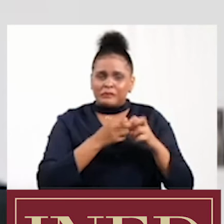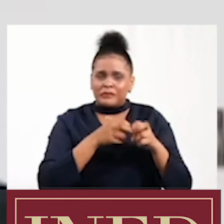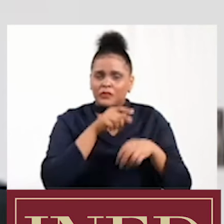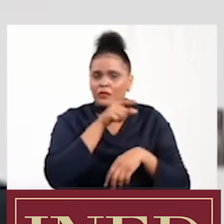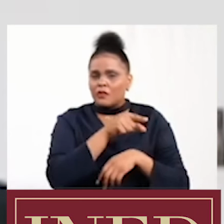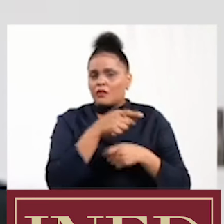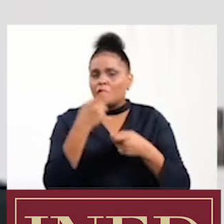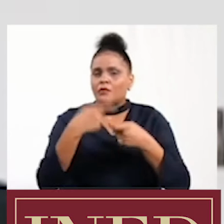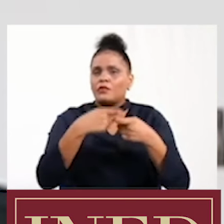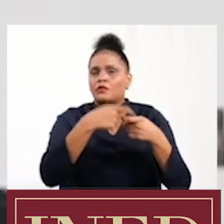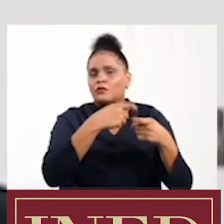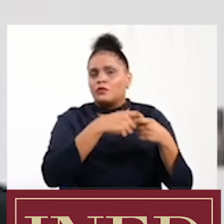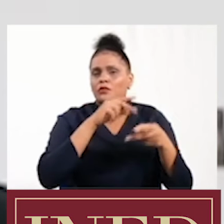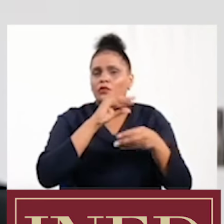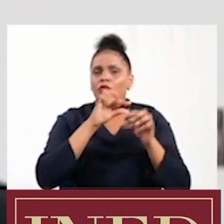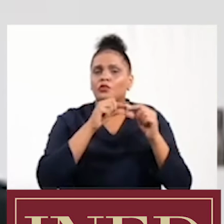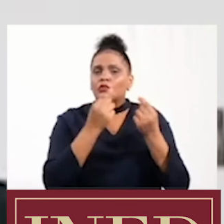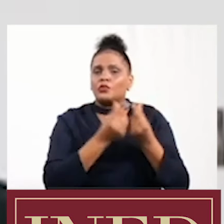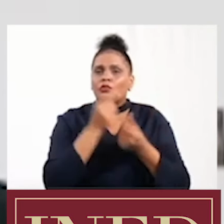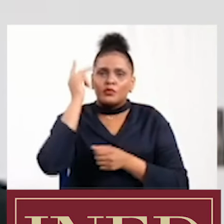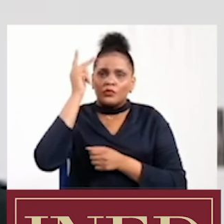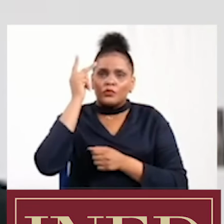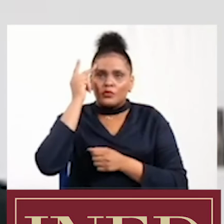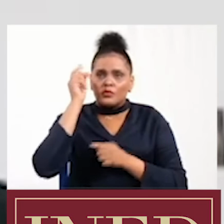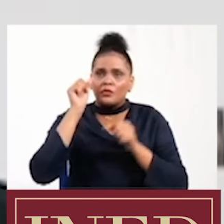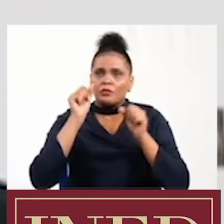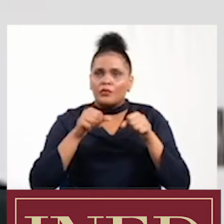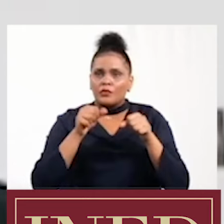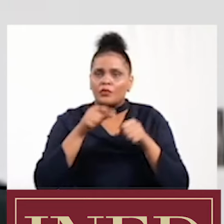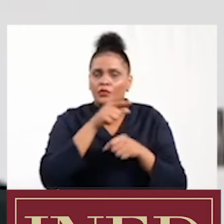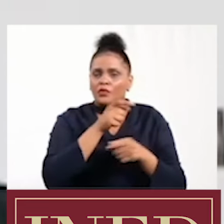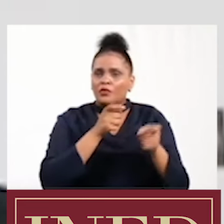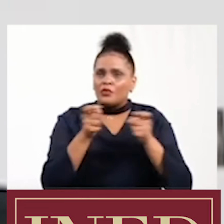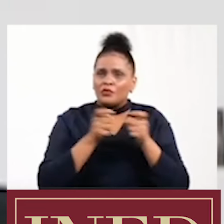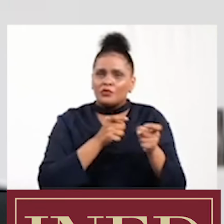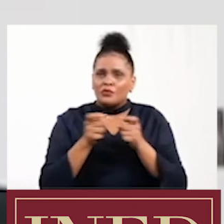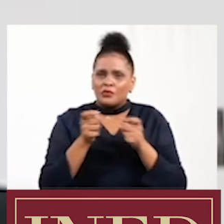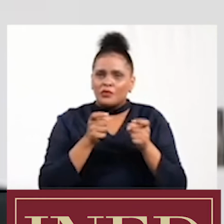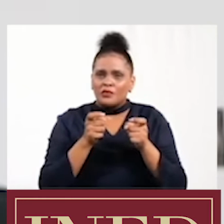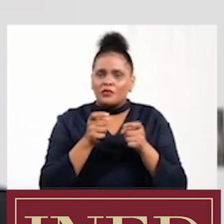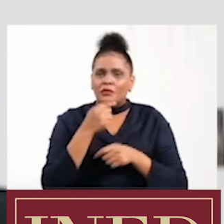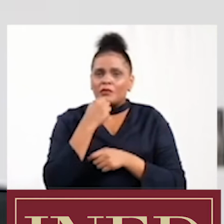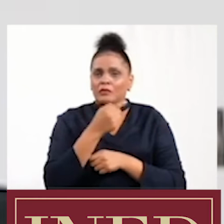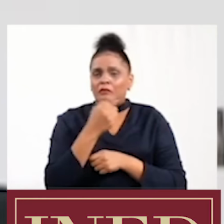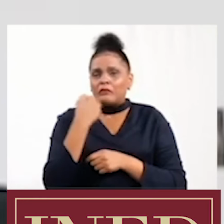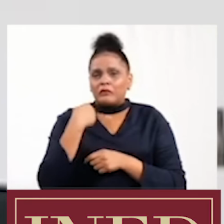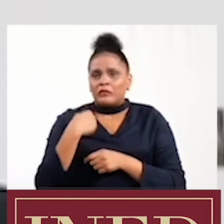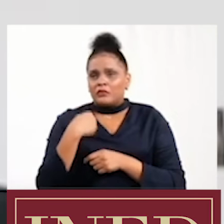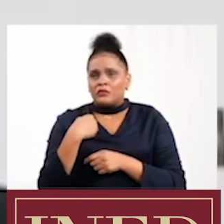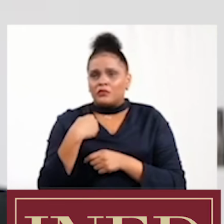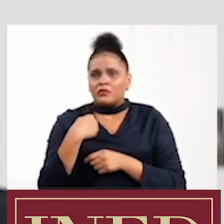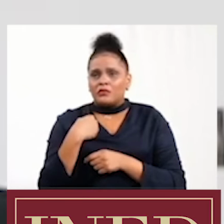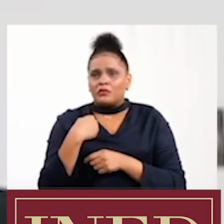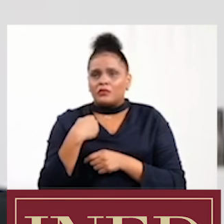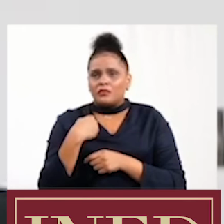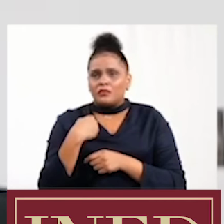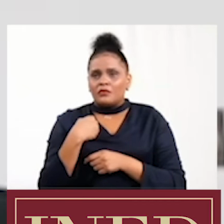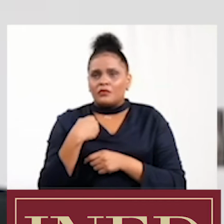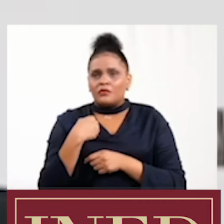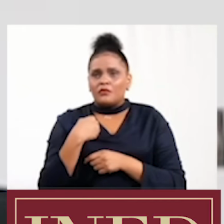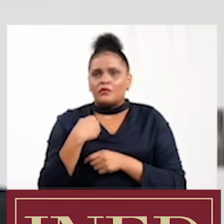parte es en los partidos políticos parece indicar que el control de éstos está bajo la masculinidad que no quisiera